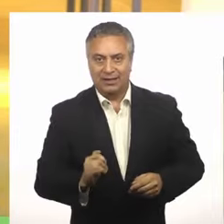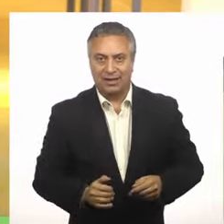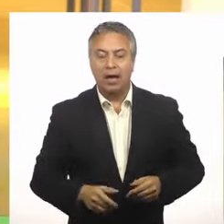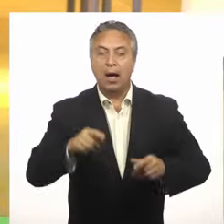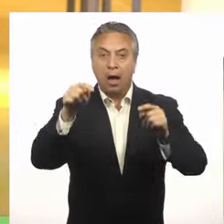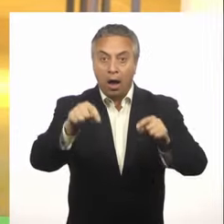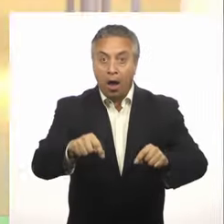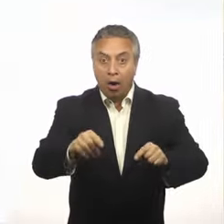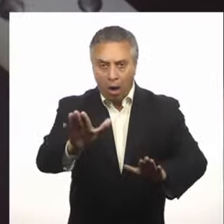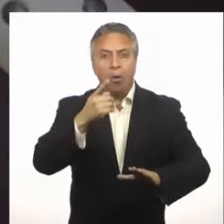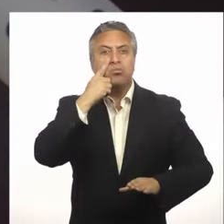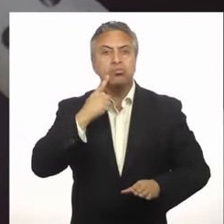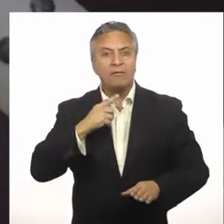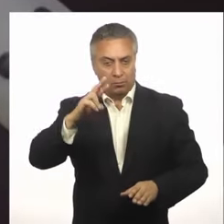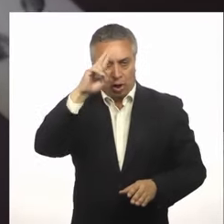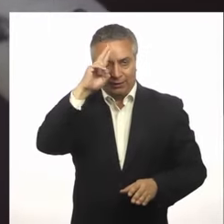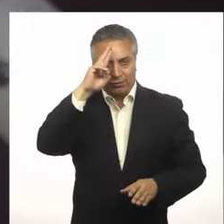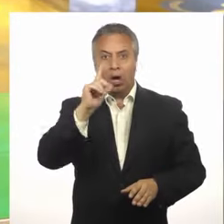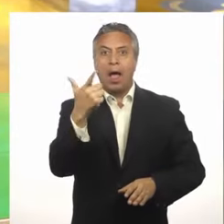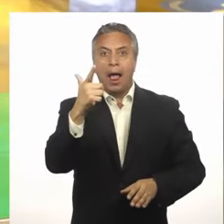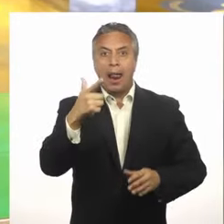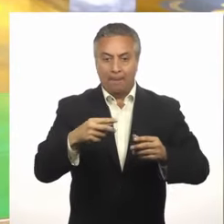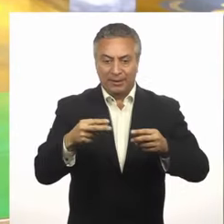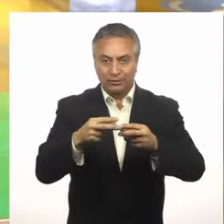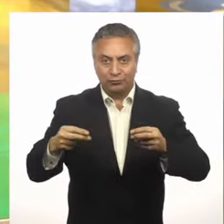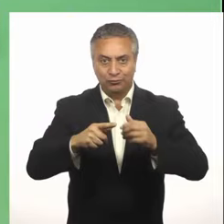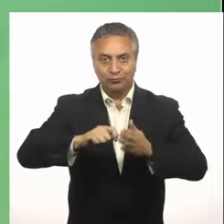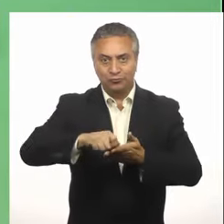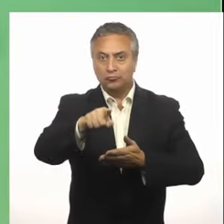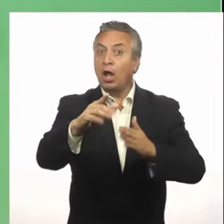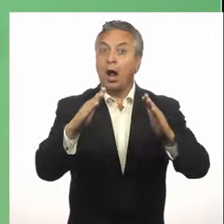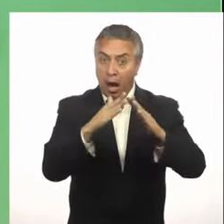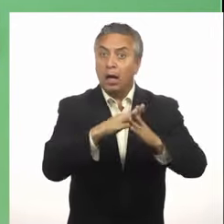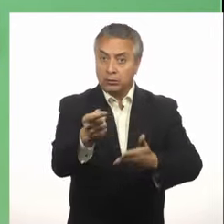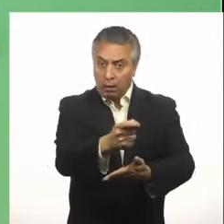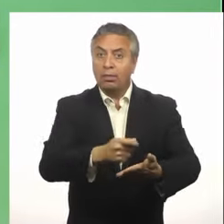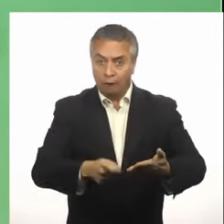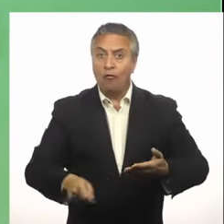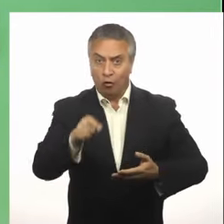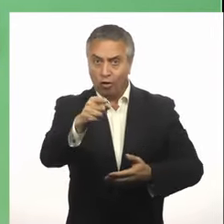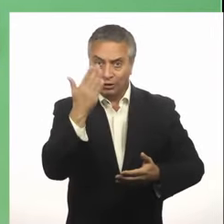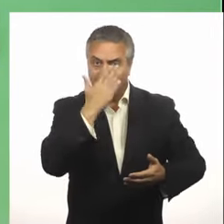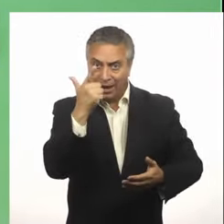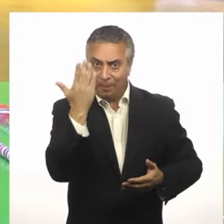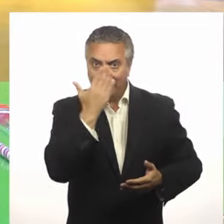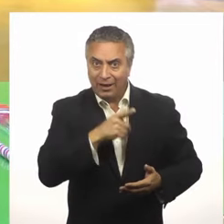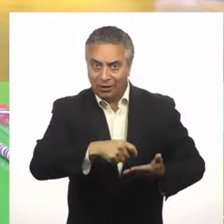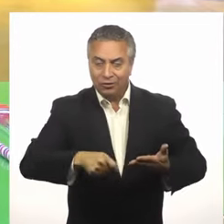extraño. Un lápiz grafito. ¿Sí? Con el que ustedes dibujan en sus casas. Conectemos extremo con